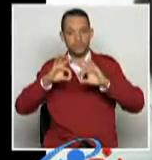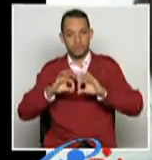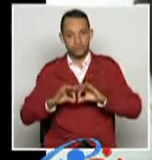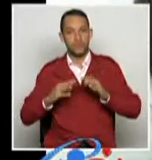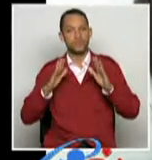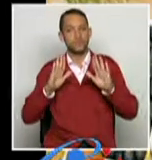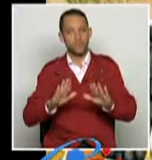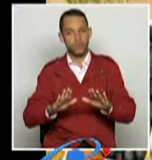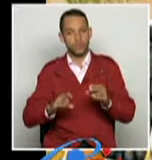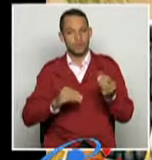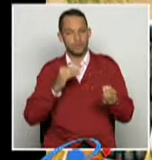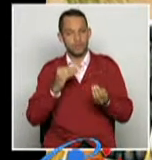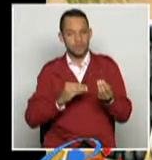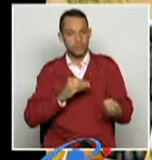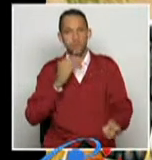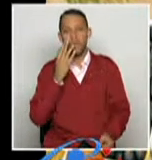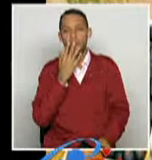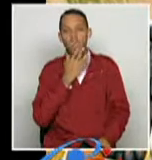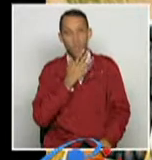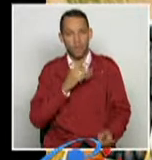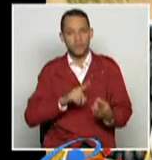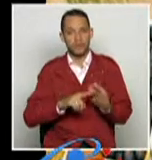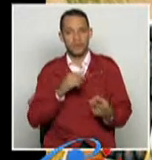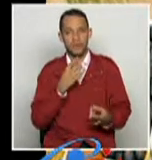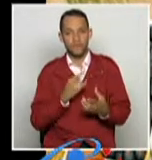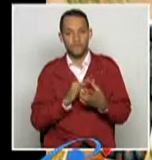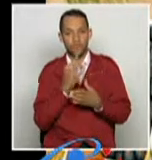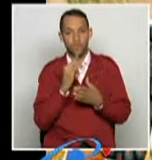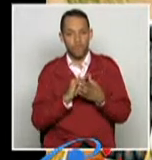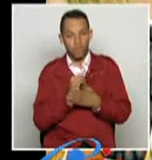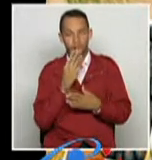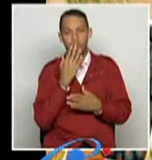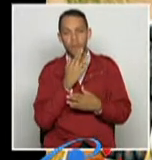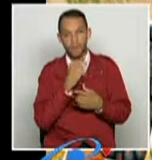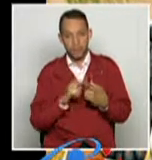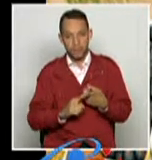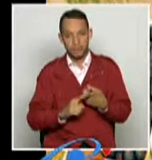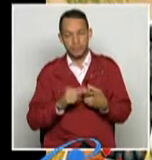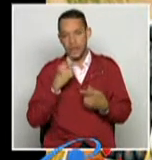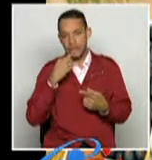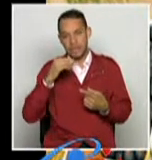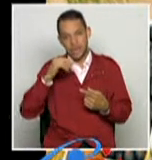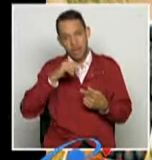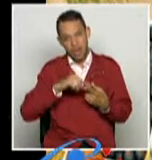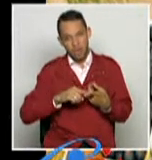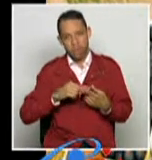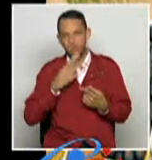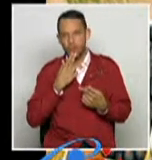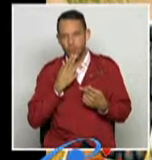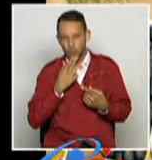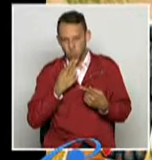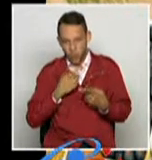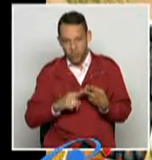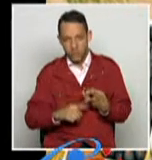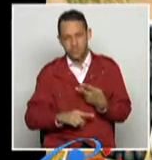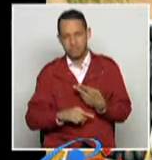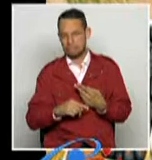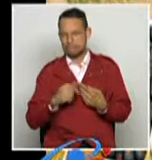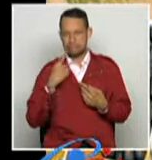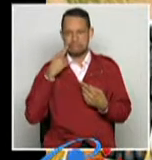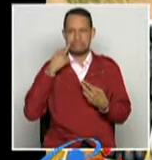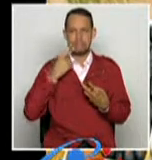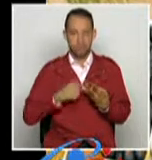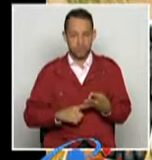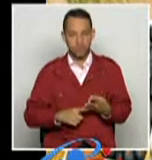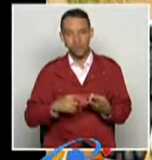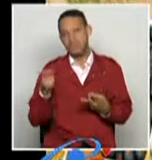diferentes mezclas, los diferentes sabores que necesitamos, como lo son el salado, el dulce y el amargo, el astringente, el picante y el